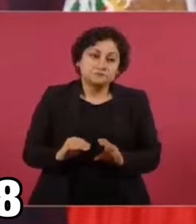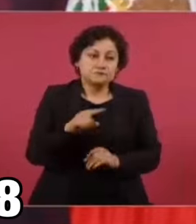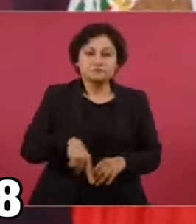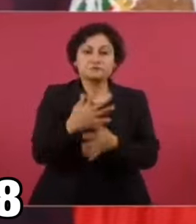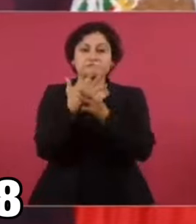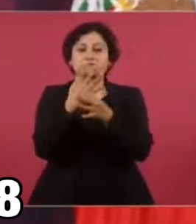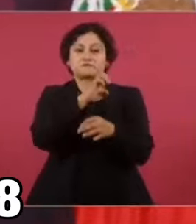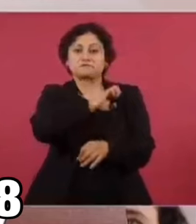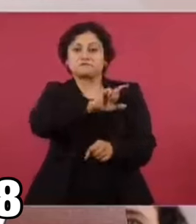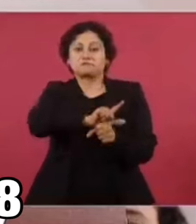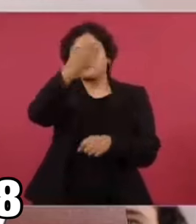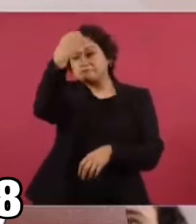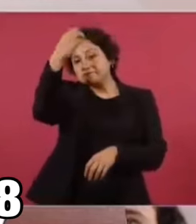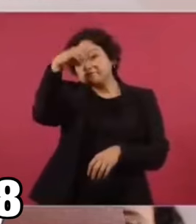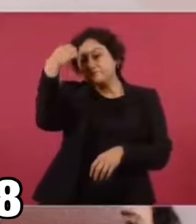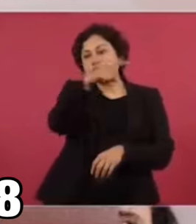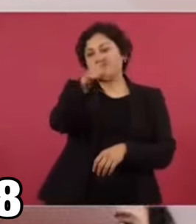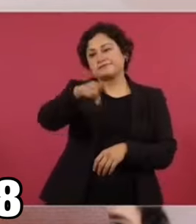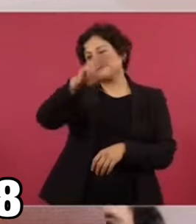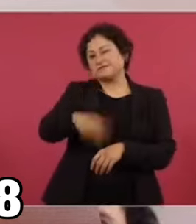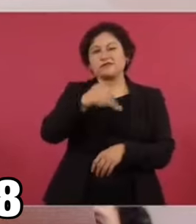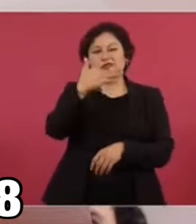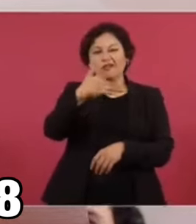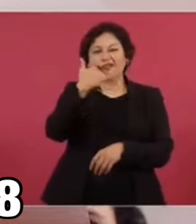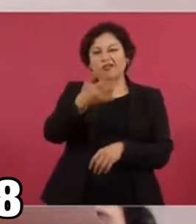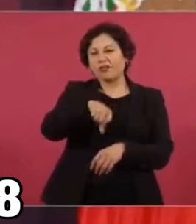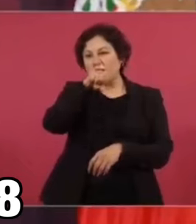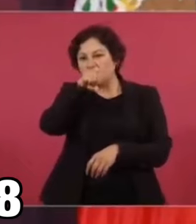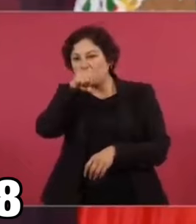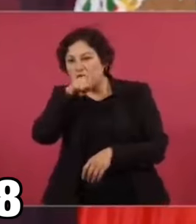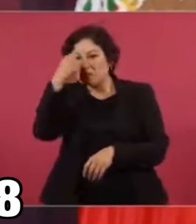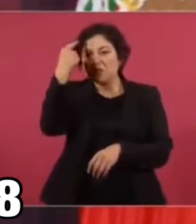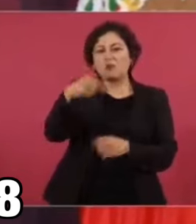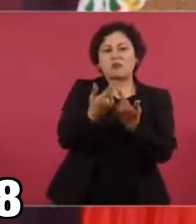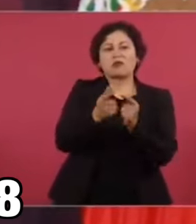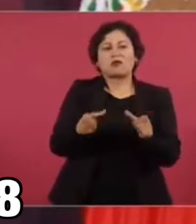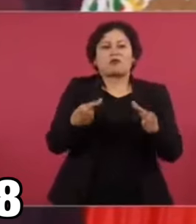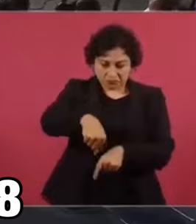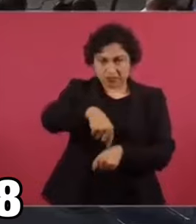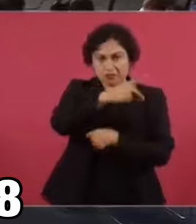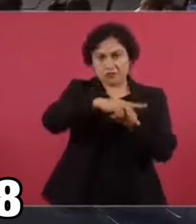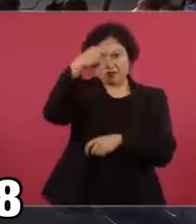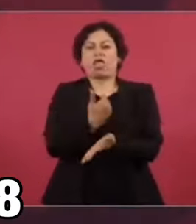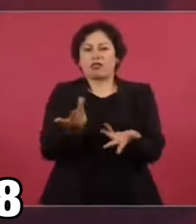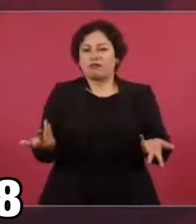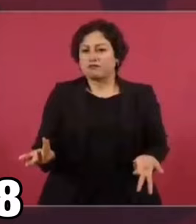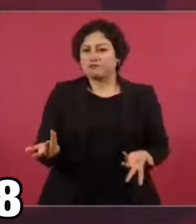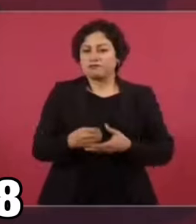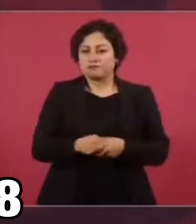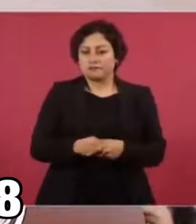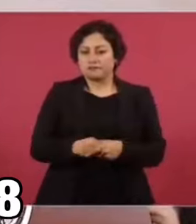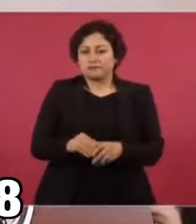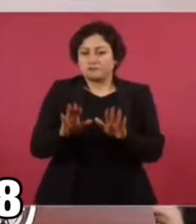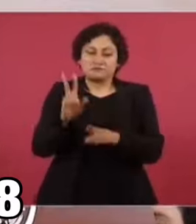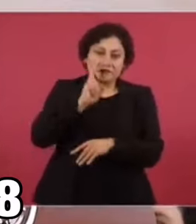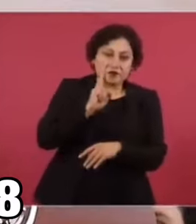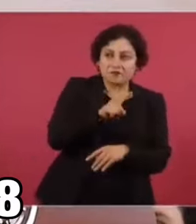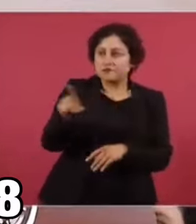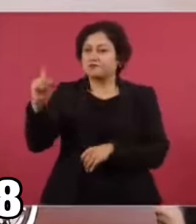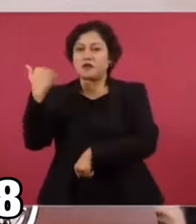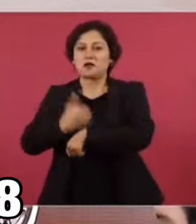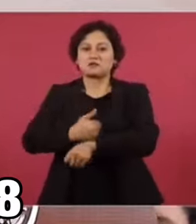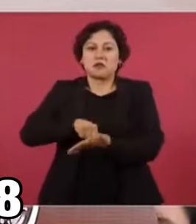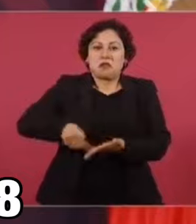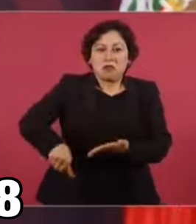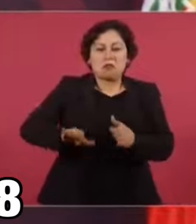pseudointelectuales corruptos, alcahuetes de la oligarquía de nuestro país. Entonces se meten. No me van a suspender, pero me